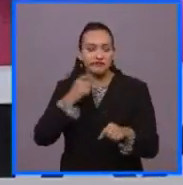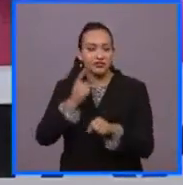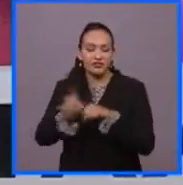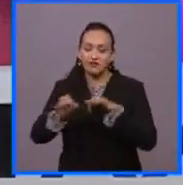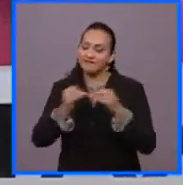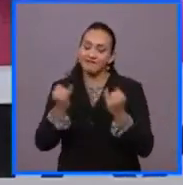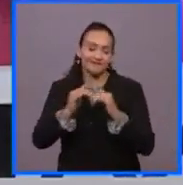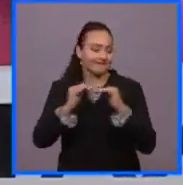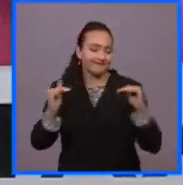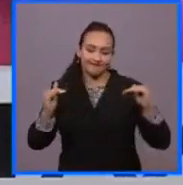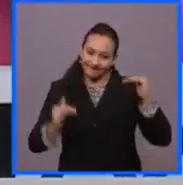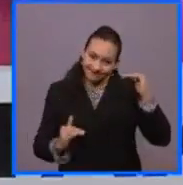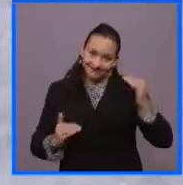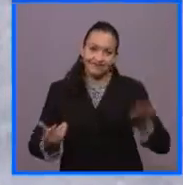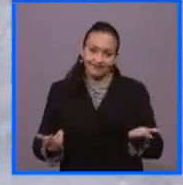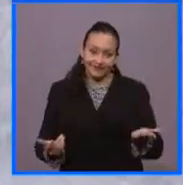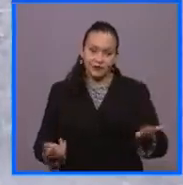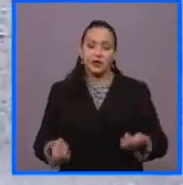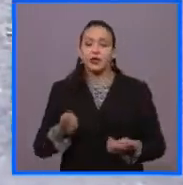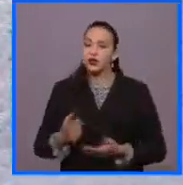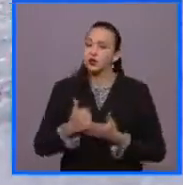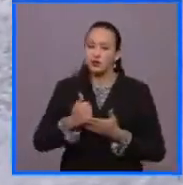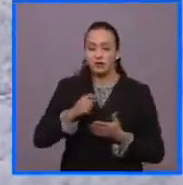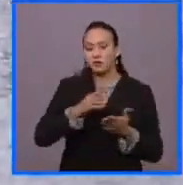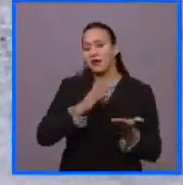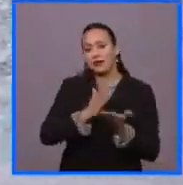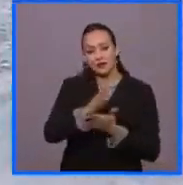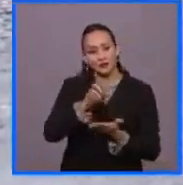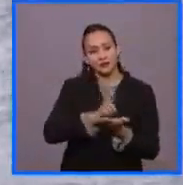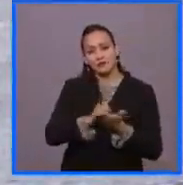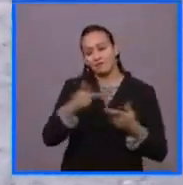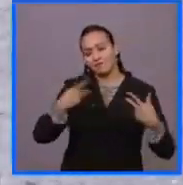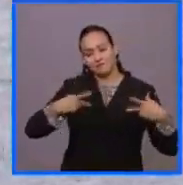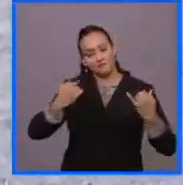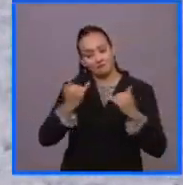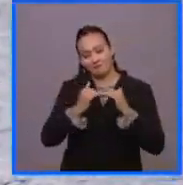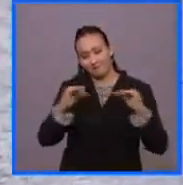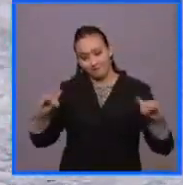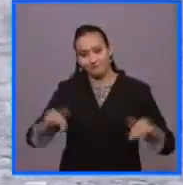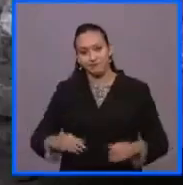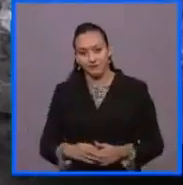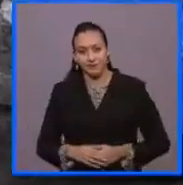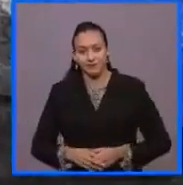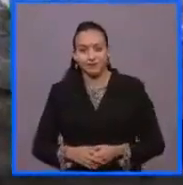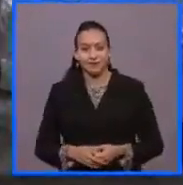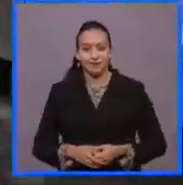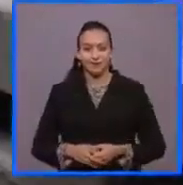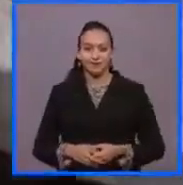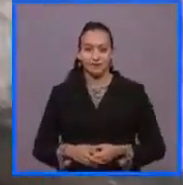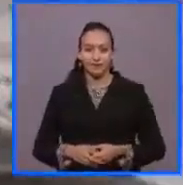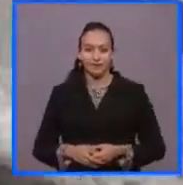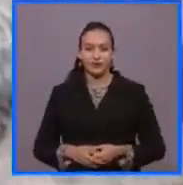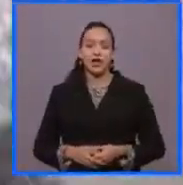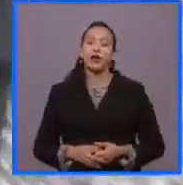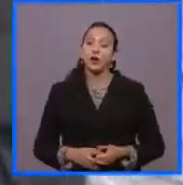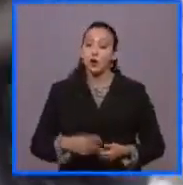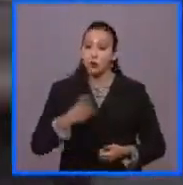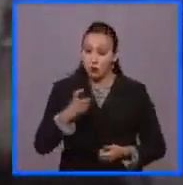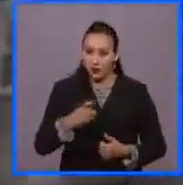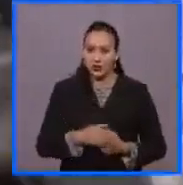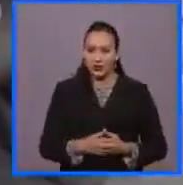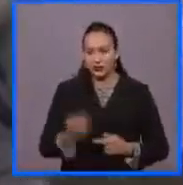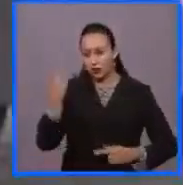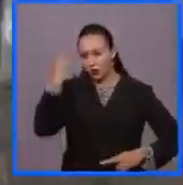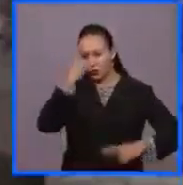desventaja, que menoscabe el ejercicio de los derechos o libertades en igualdad de condiciones. Por lo que al analizar